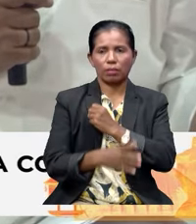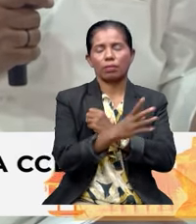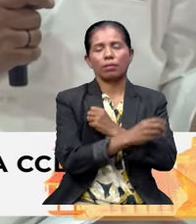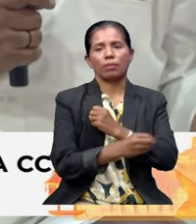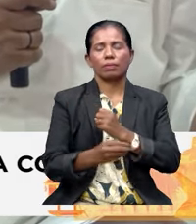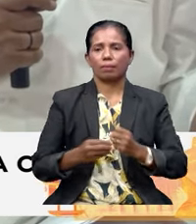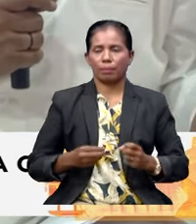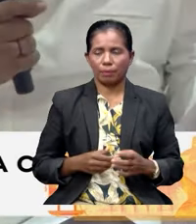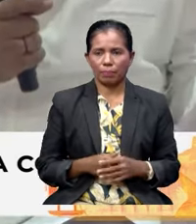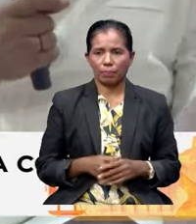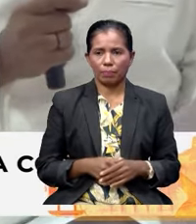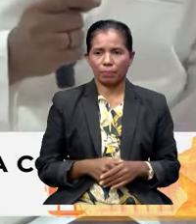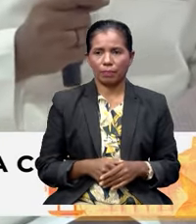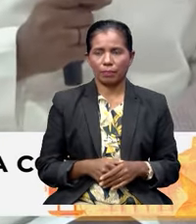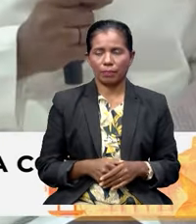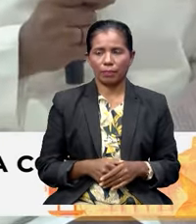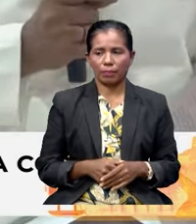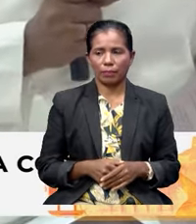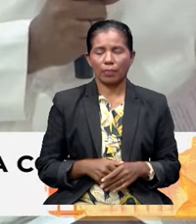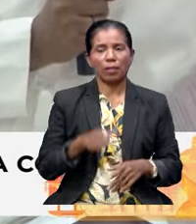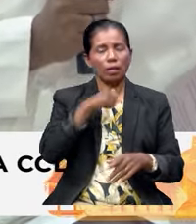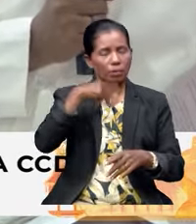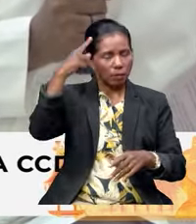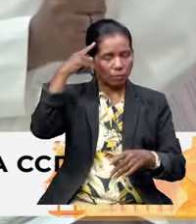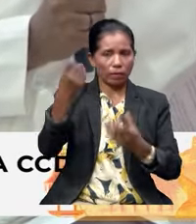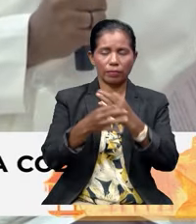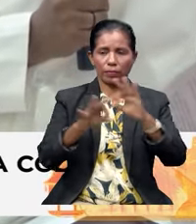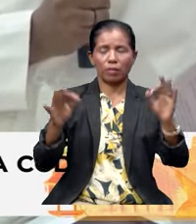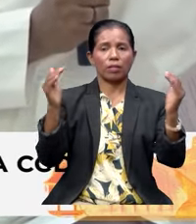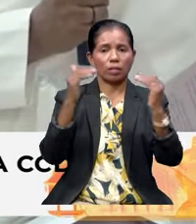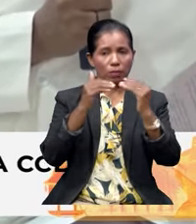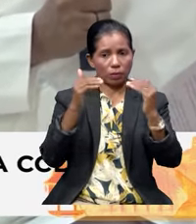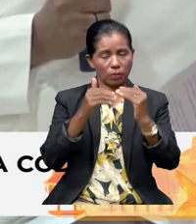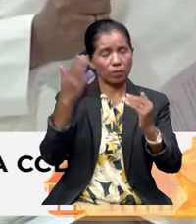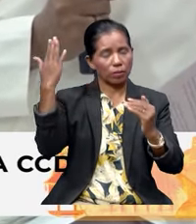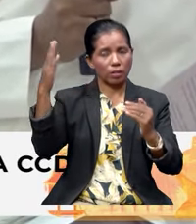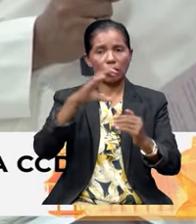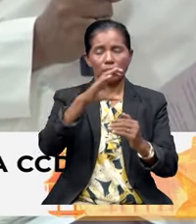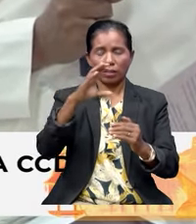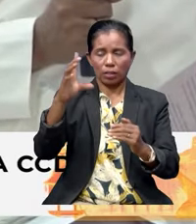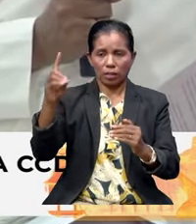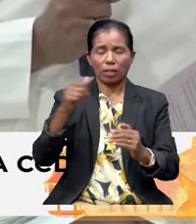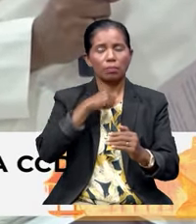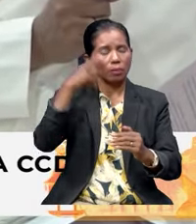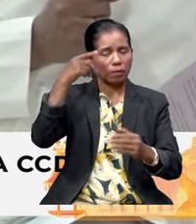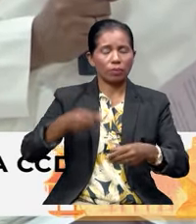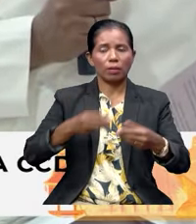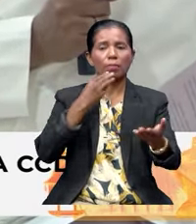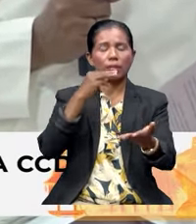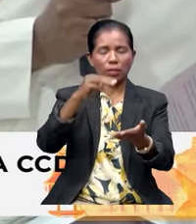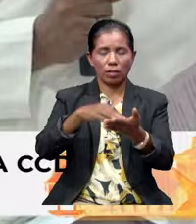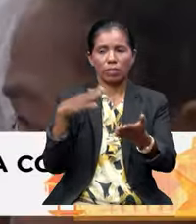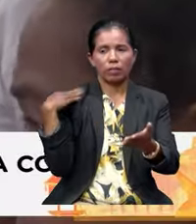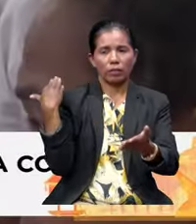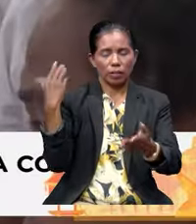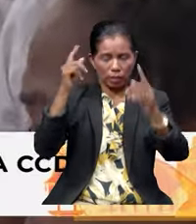ama la patria. Molo Papa Francisco remata discurso y asesere, Papa Husikela mensagem ba juventude